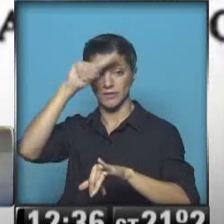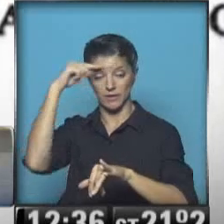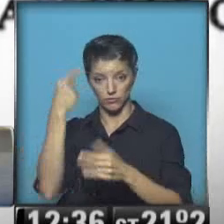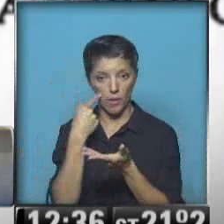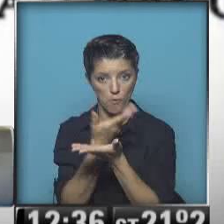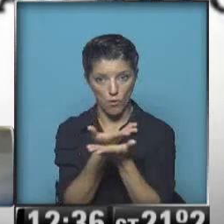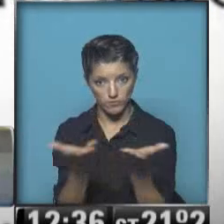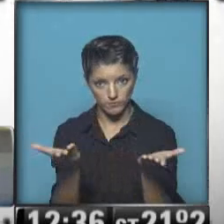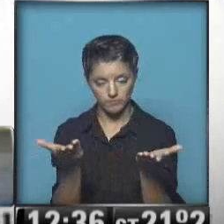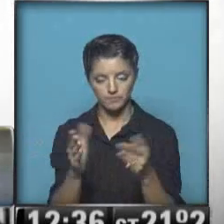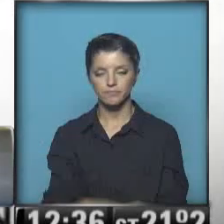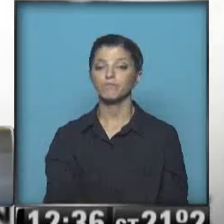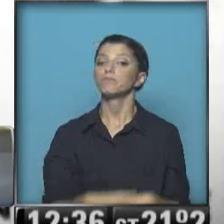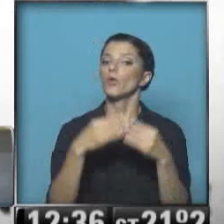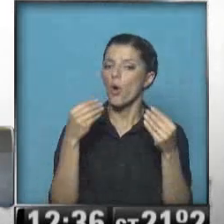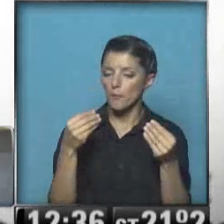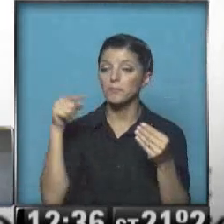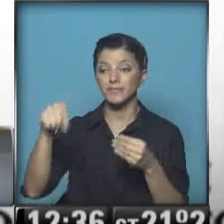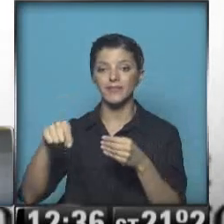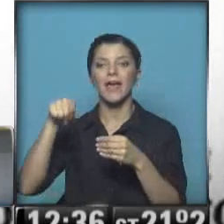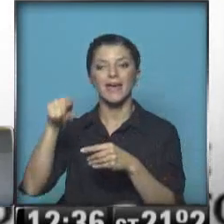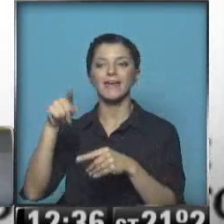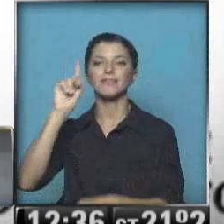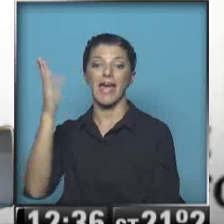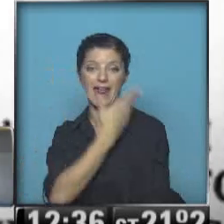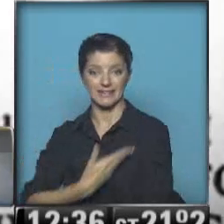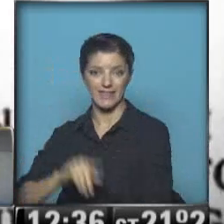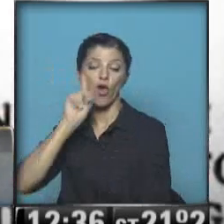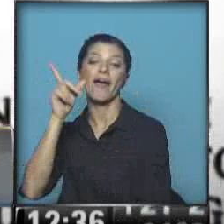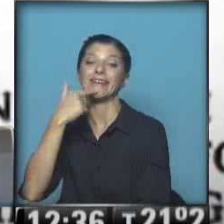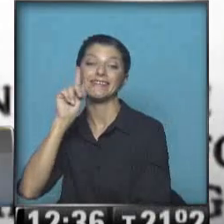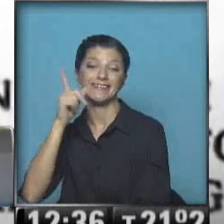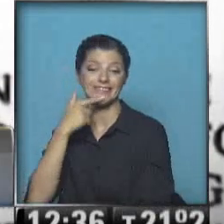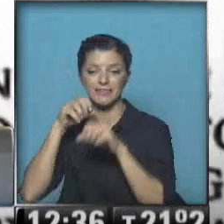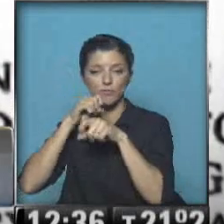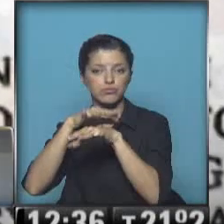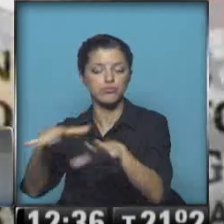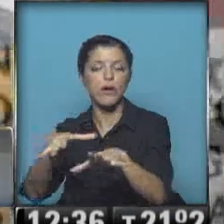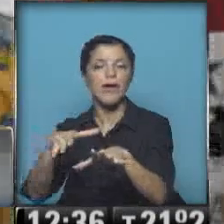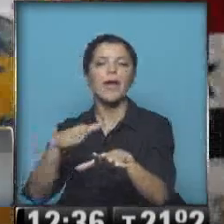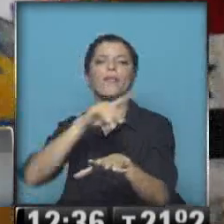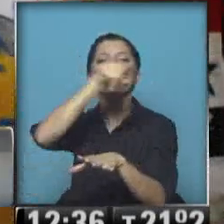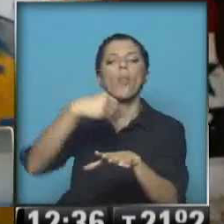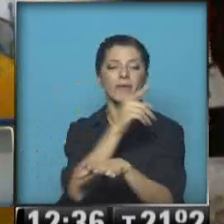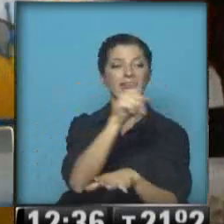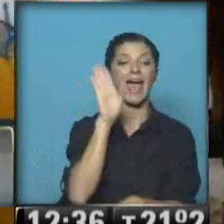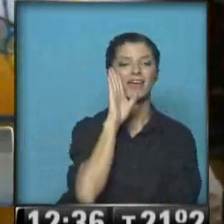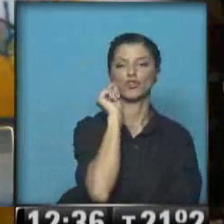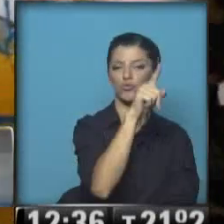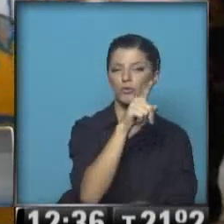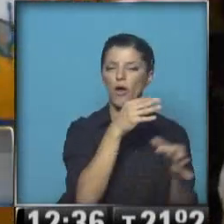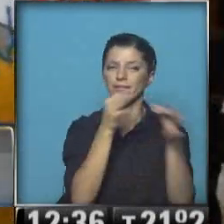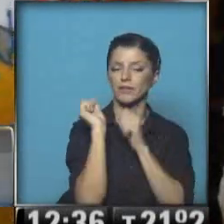internacional que la expansión y consolidación del estado islámico es una consecuencia directa de la estrategia de los Estados Unidos y sus